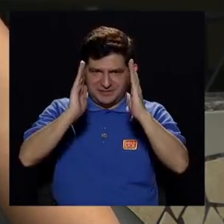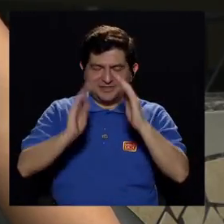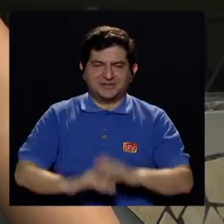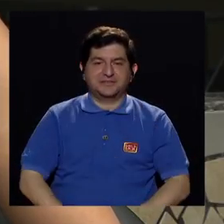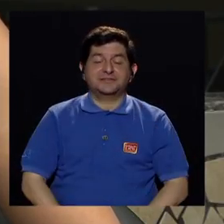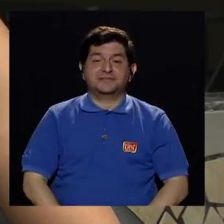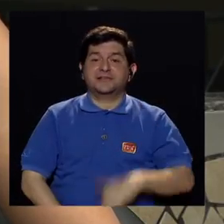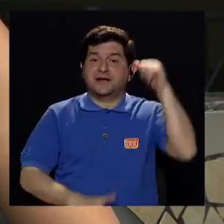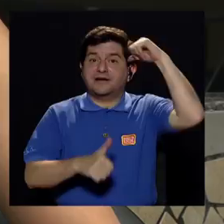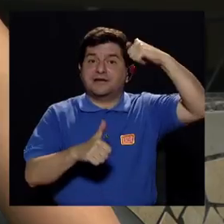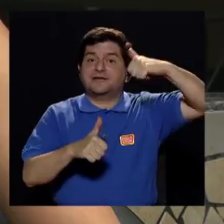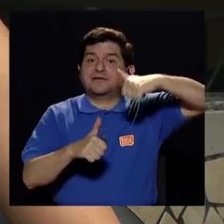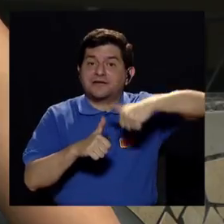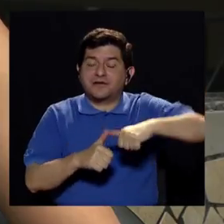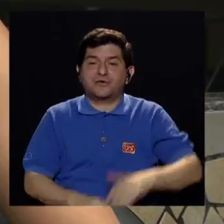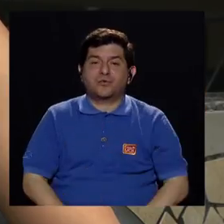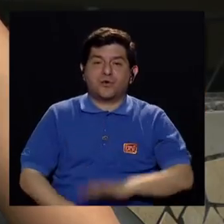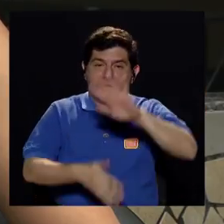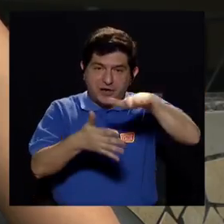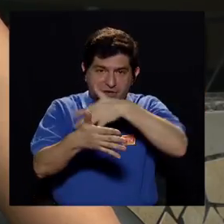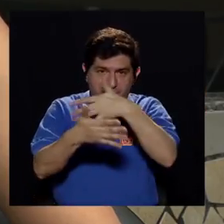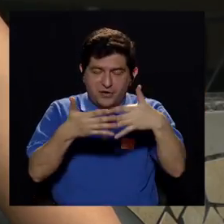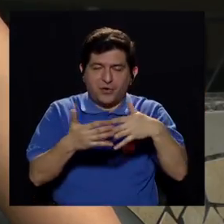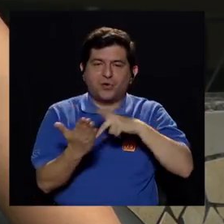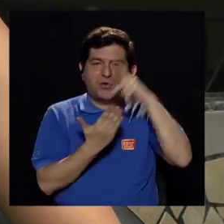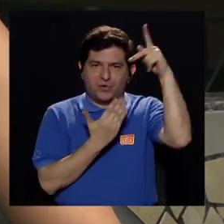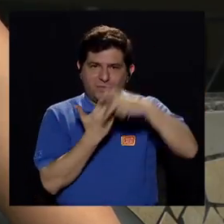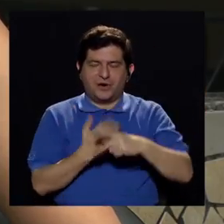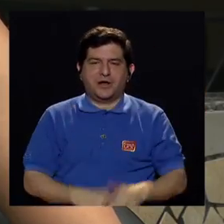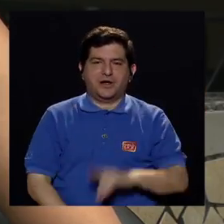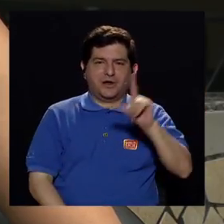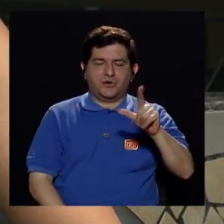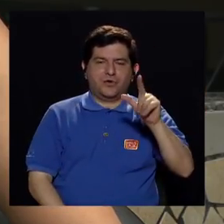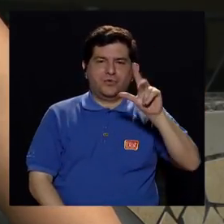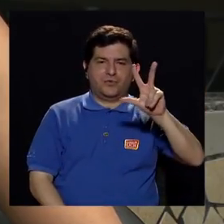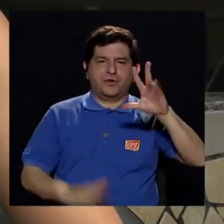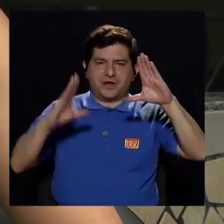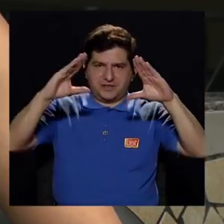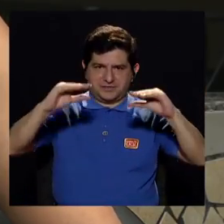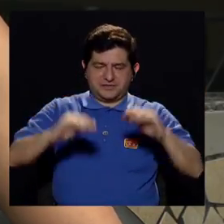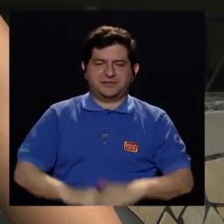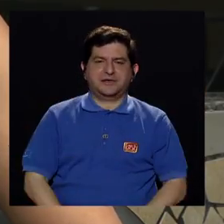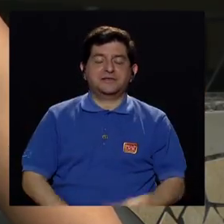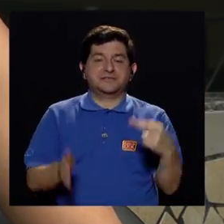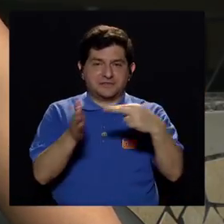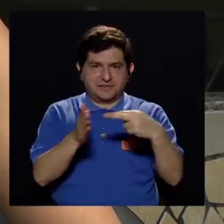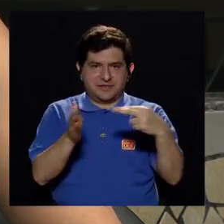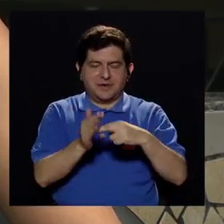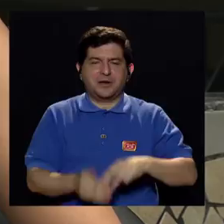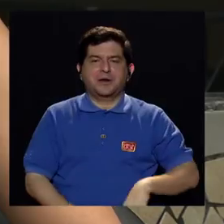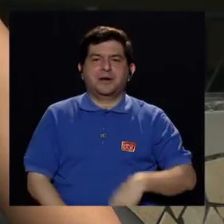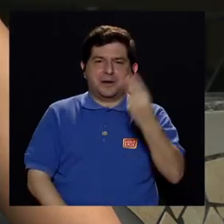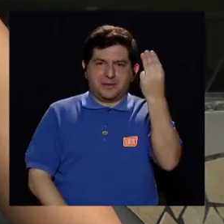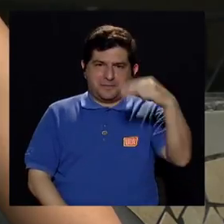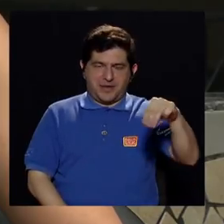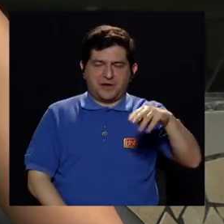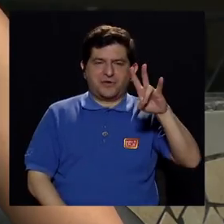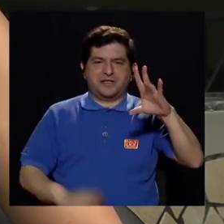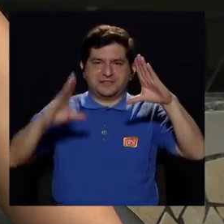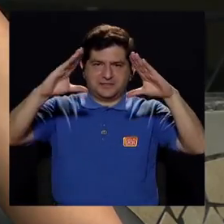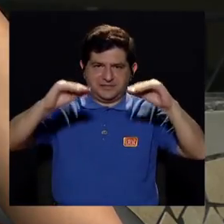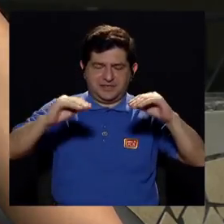Les recuerdo los horarios de nuestro programa, los lunes a las 3 de la tarde, con repetición el miércoles a las 7 de la